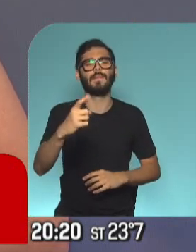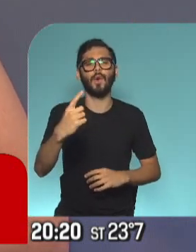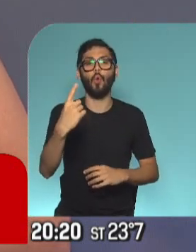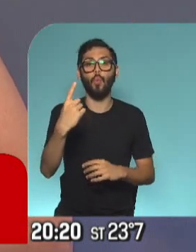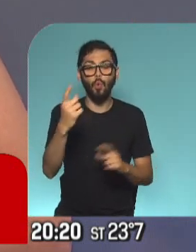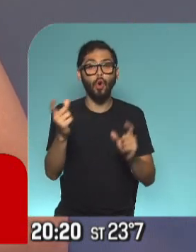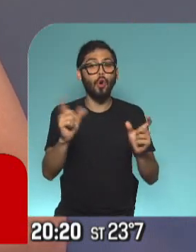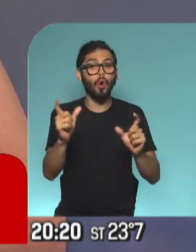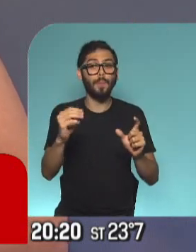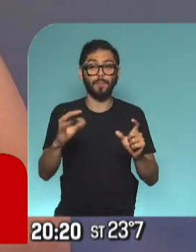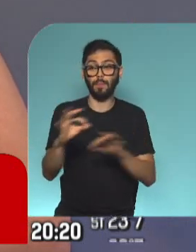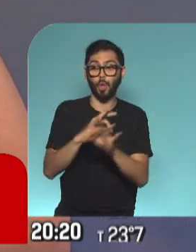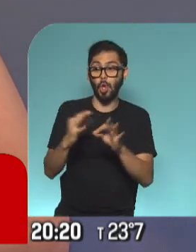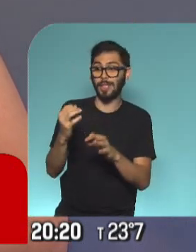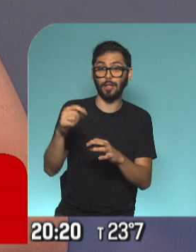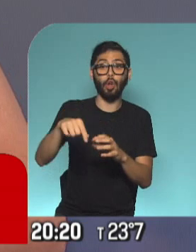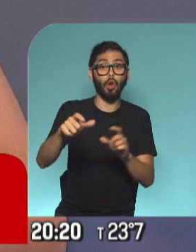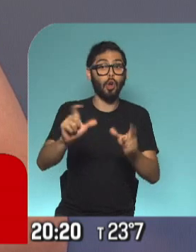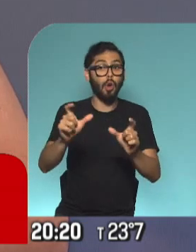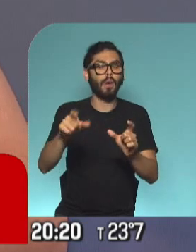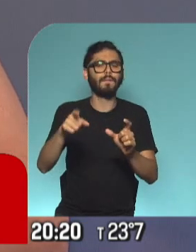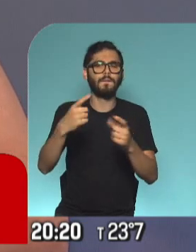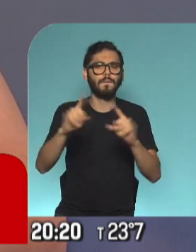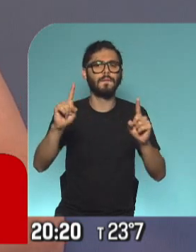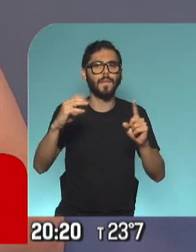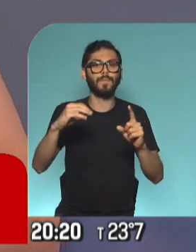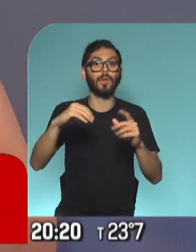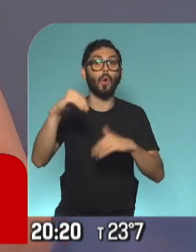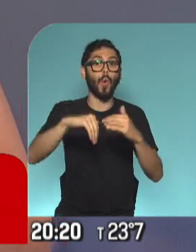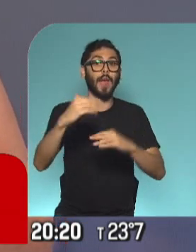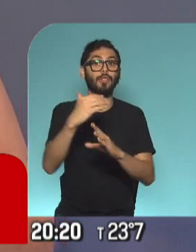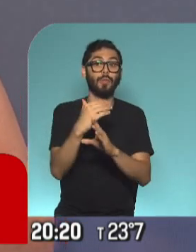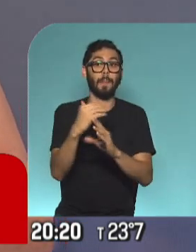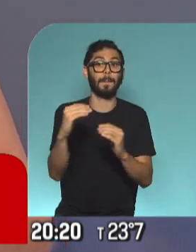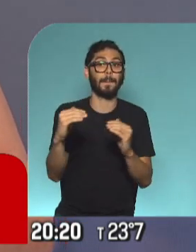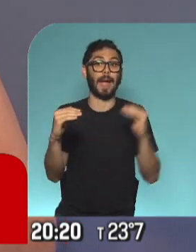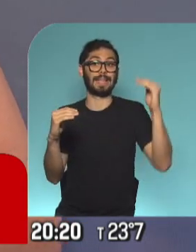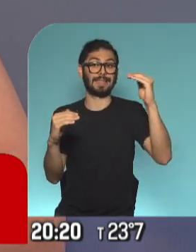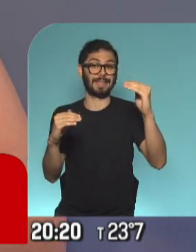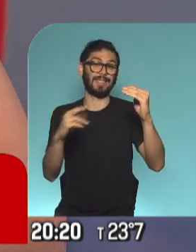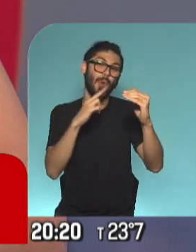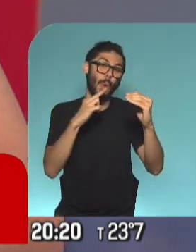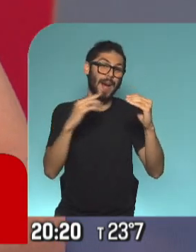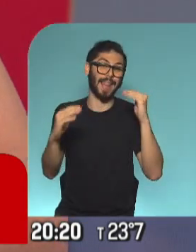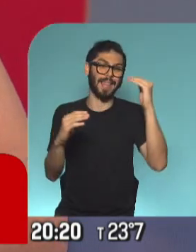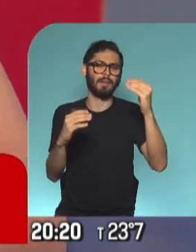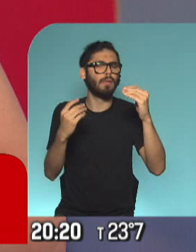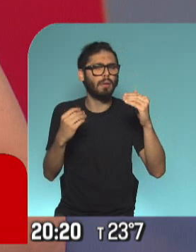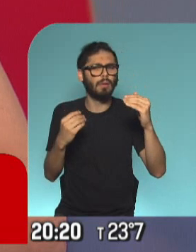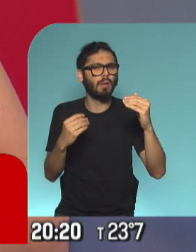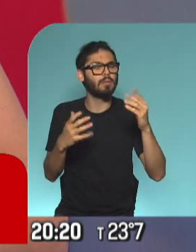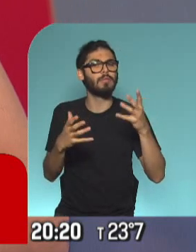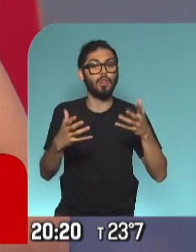diferencial que tuvo el proyecto en este caso y que me parece que influyó mucho en que la votación sea más holgada a favor de los verdes, podemos decir, que es la presencia